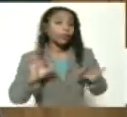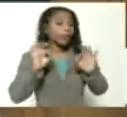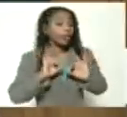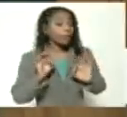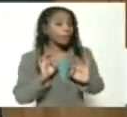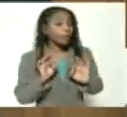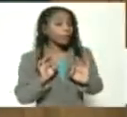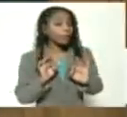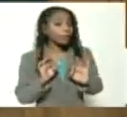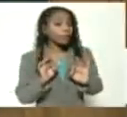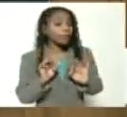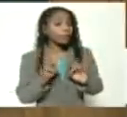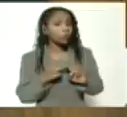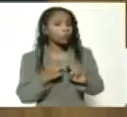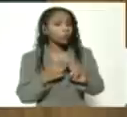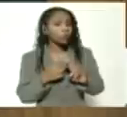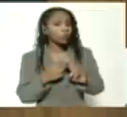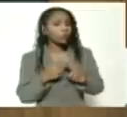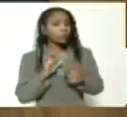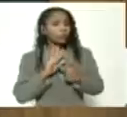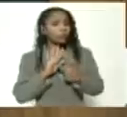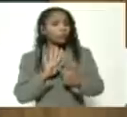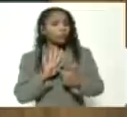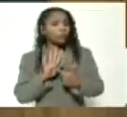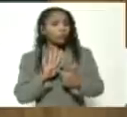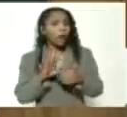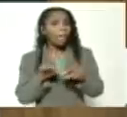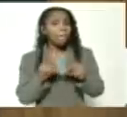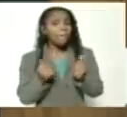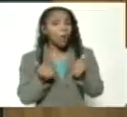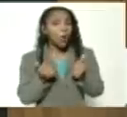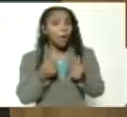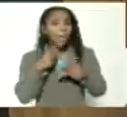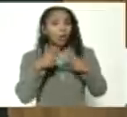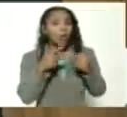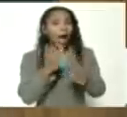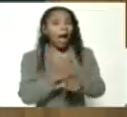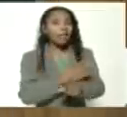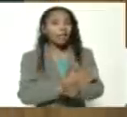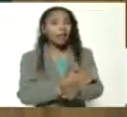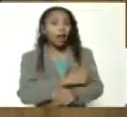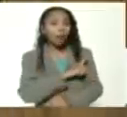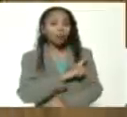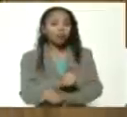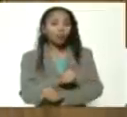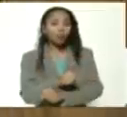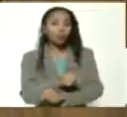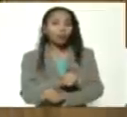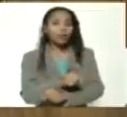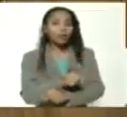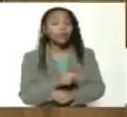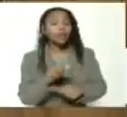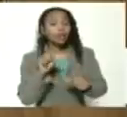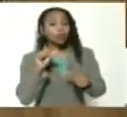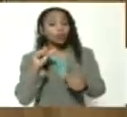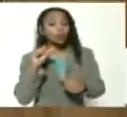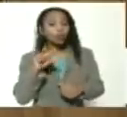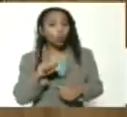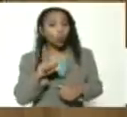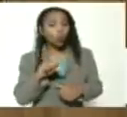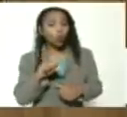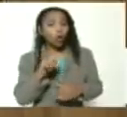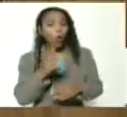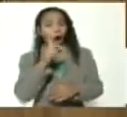menos que se conociera la figura del desaparecido político antes que las dictaduras del Cono Sur en los años 70.